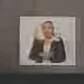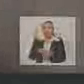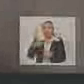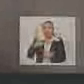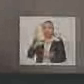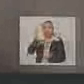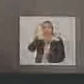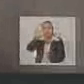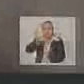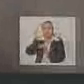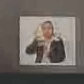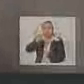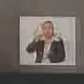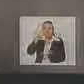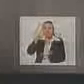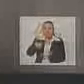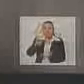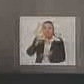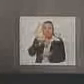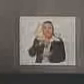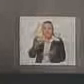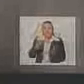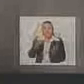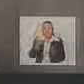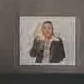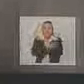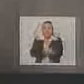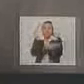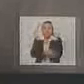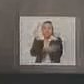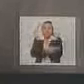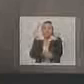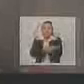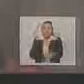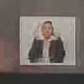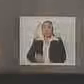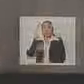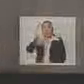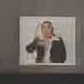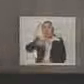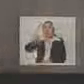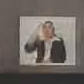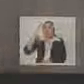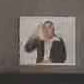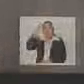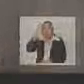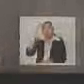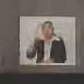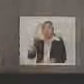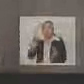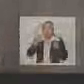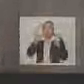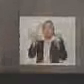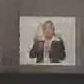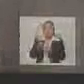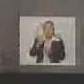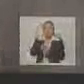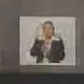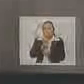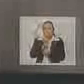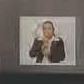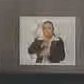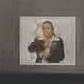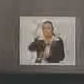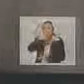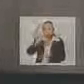el Instituto Electoral del Distrito Federal a petición de los propios partidos políticos. Para su realización se invitó a la totalidad